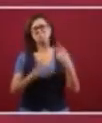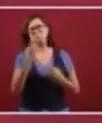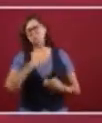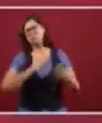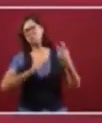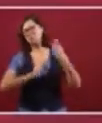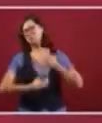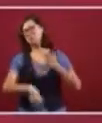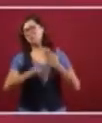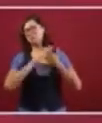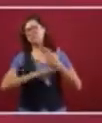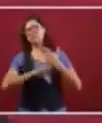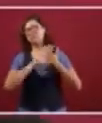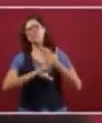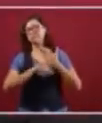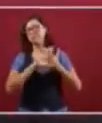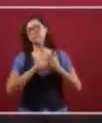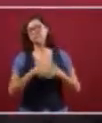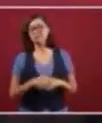dice que